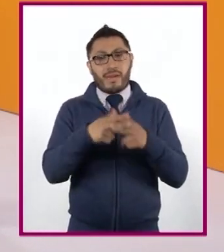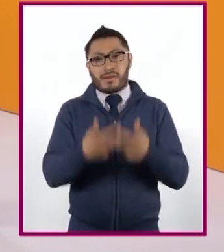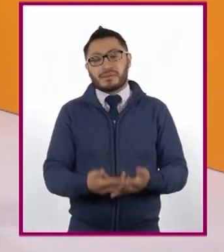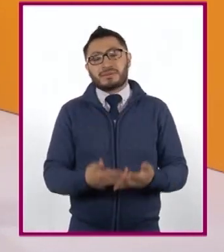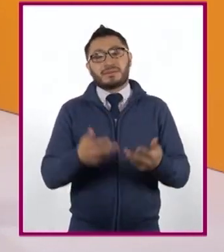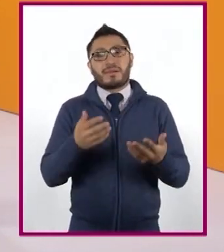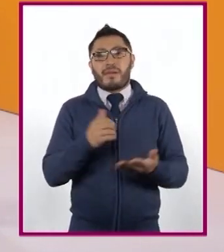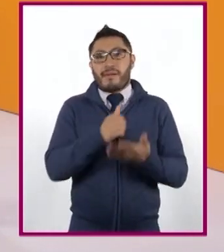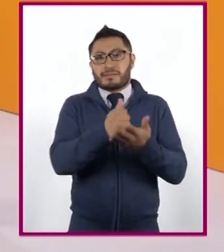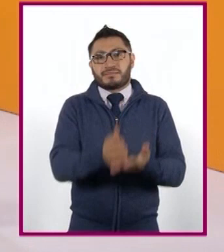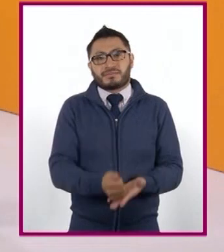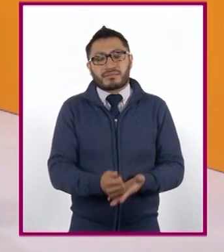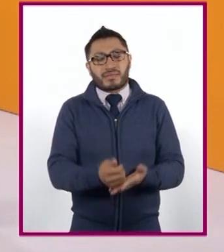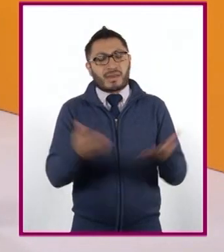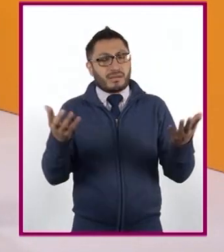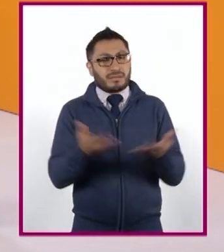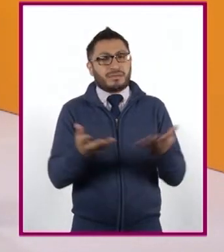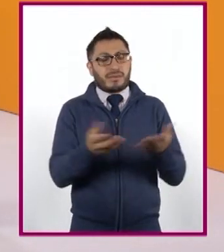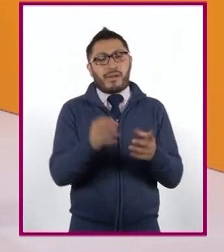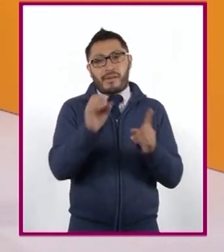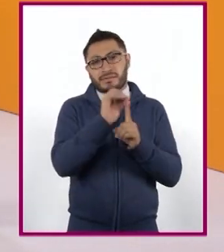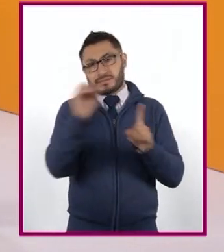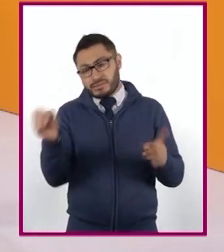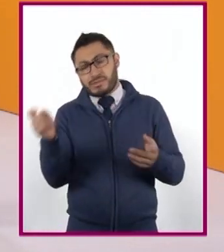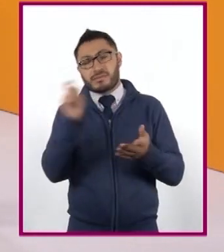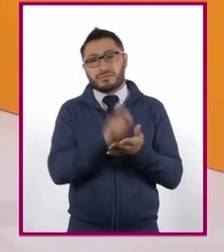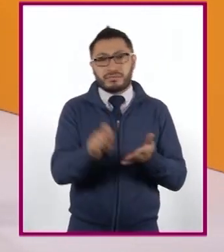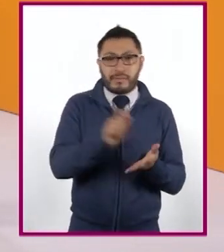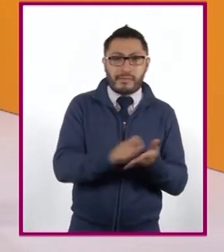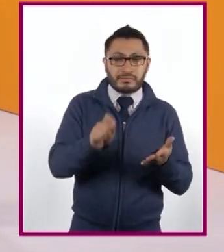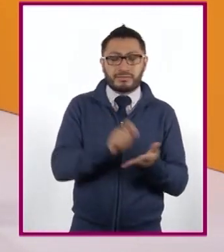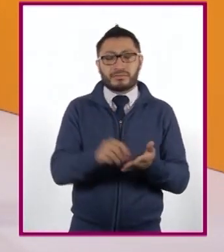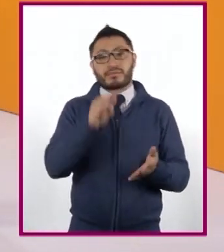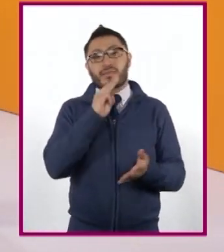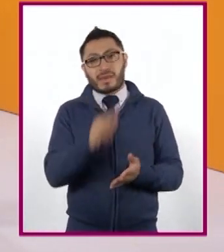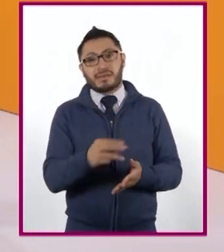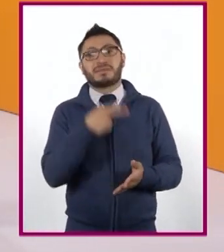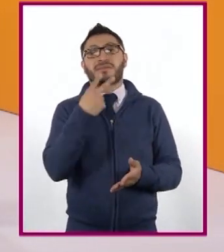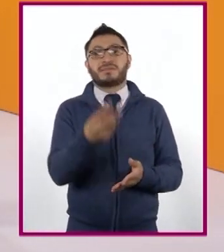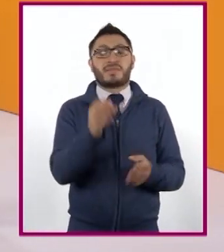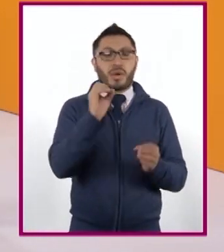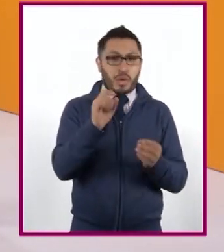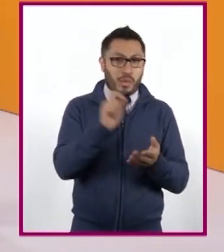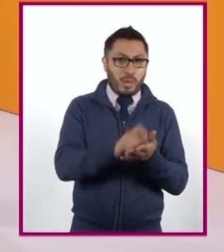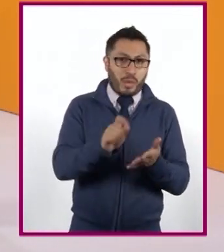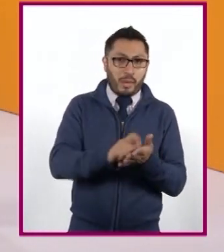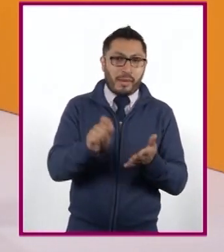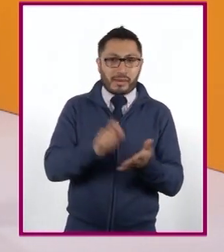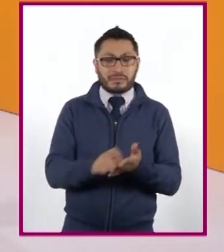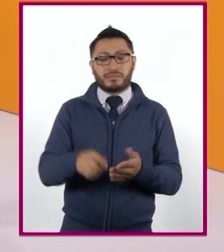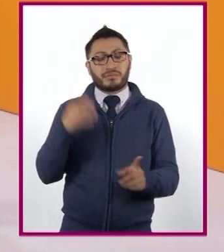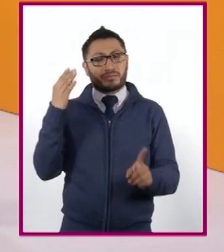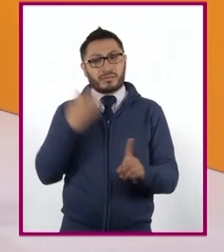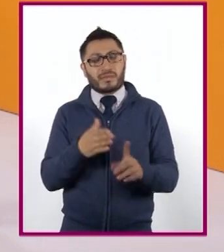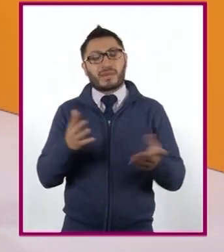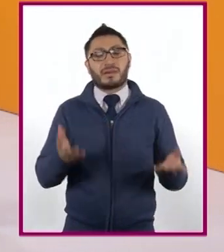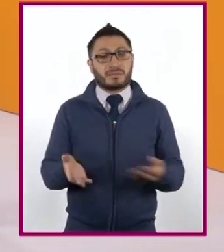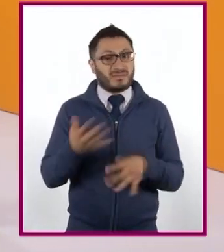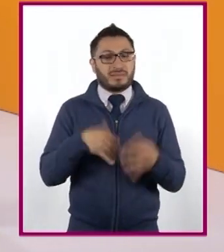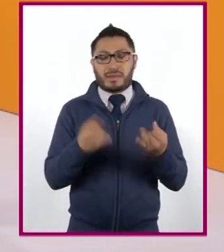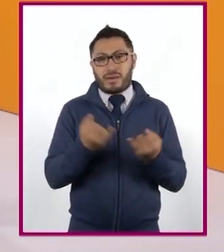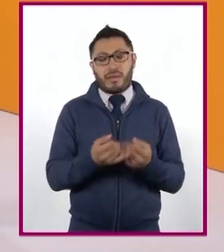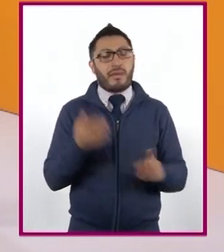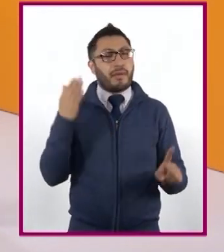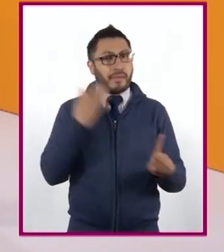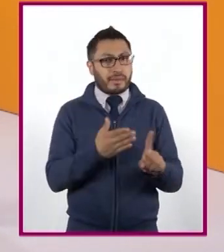que permiten la elaboración organizada de un mensaje oral o escrito, con la finalidad de